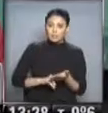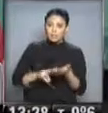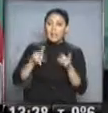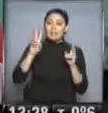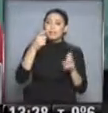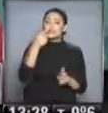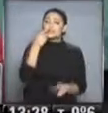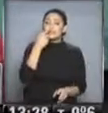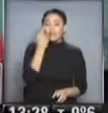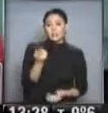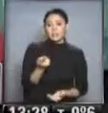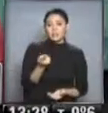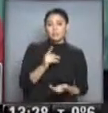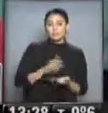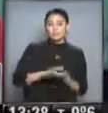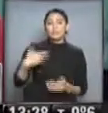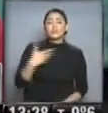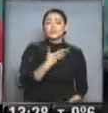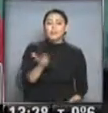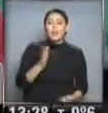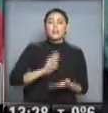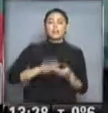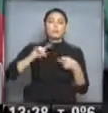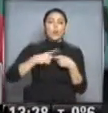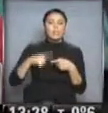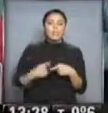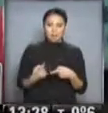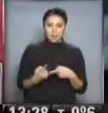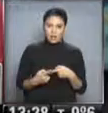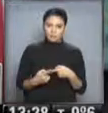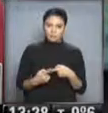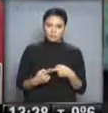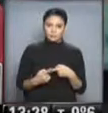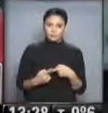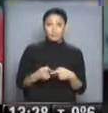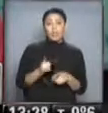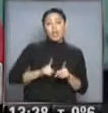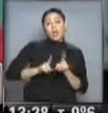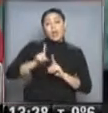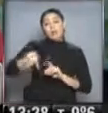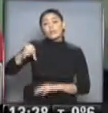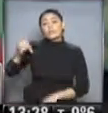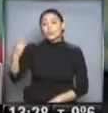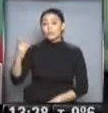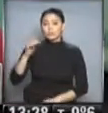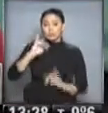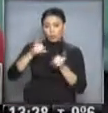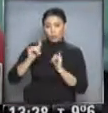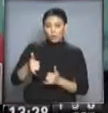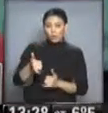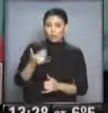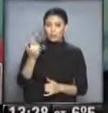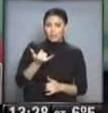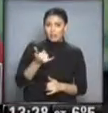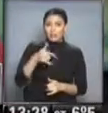tema de interés por los temas sociales, por la política. Muchos, por otro lado, de estos adolescentes están